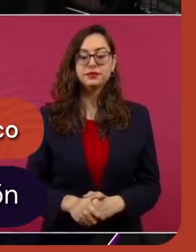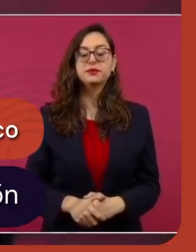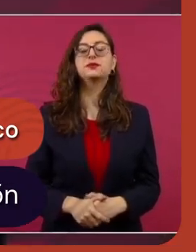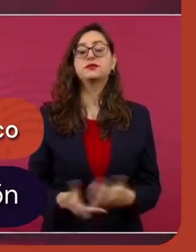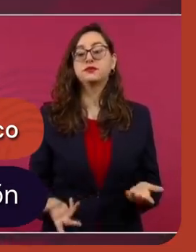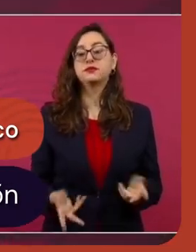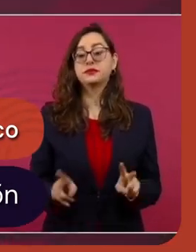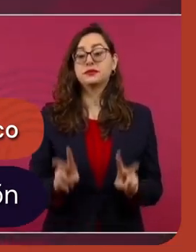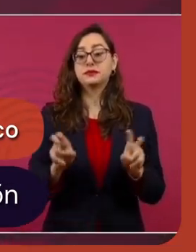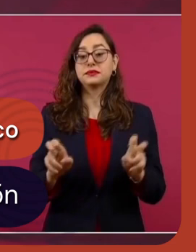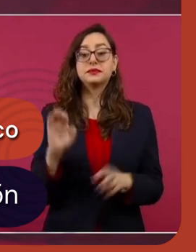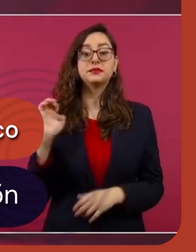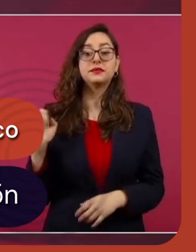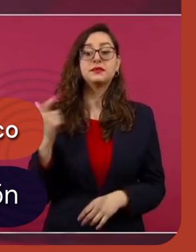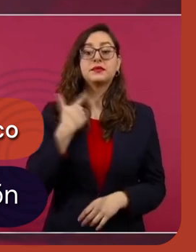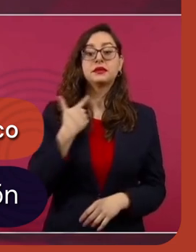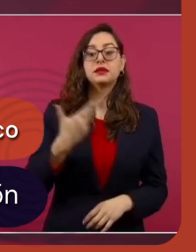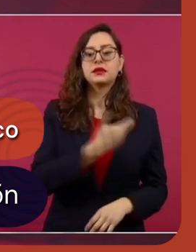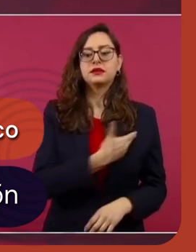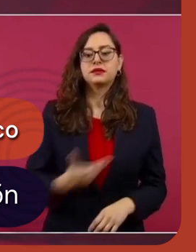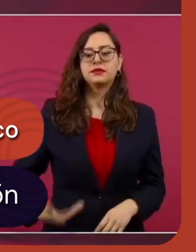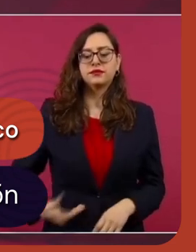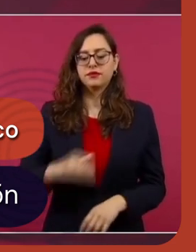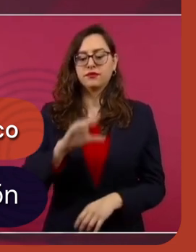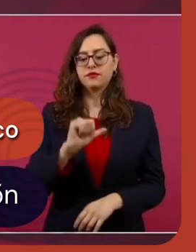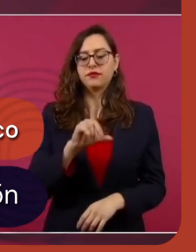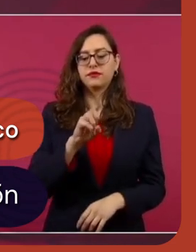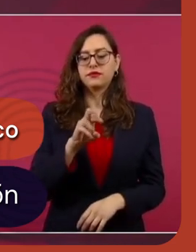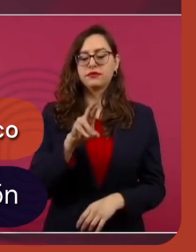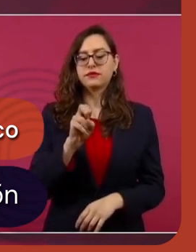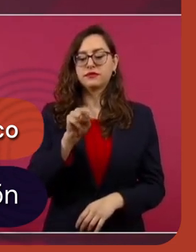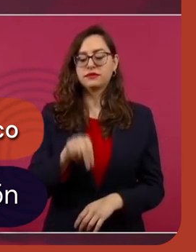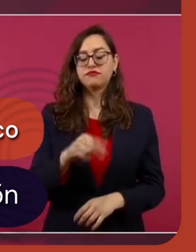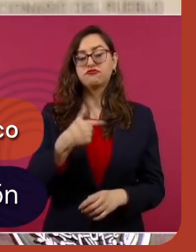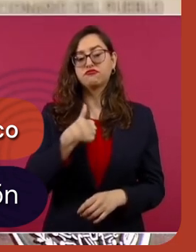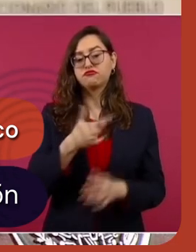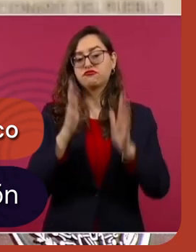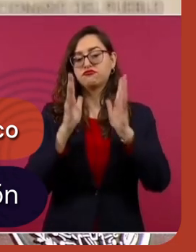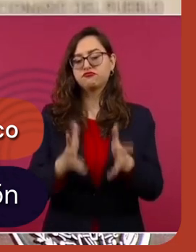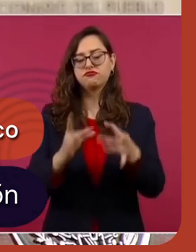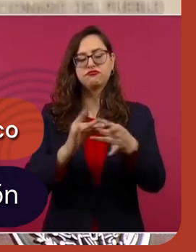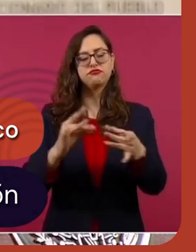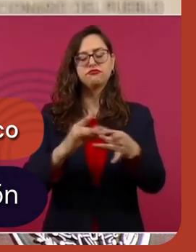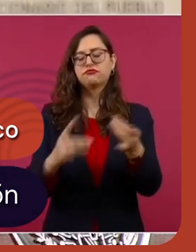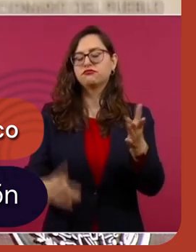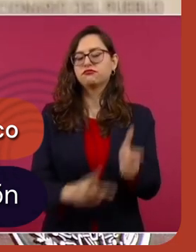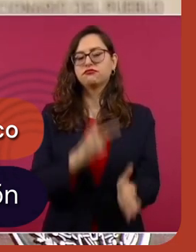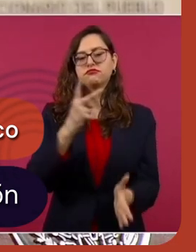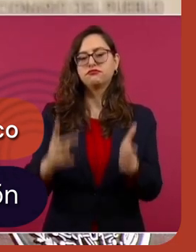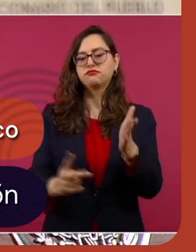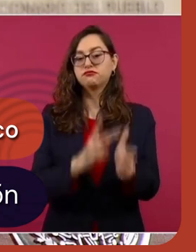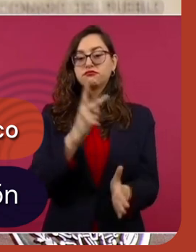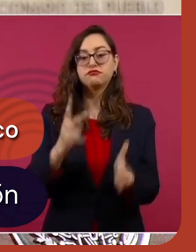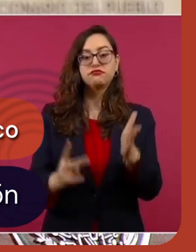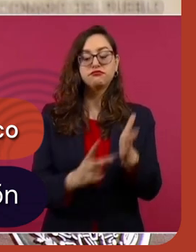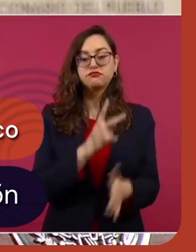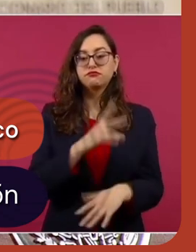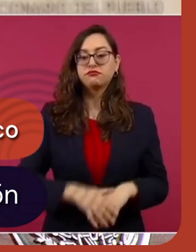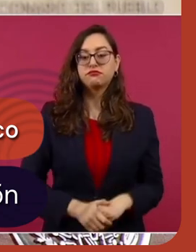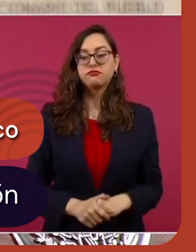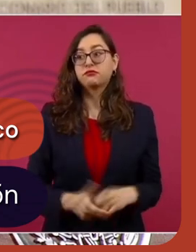expresidente Calderón, ya hemos hablado, se hizo una consulta, aunque la gente